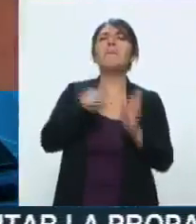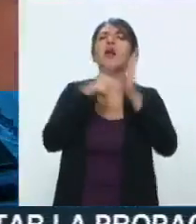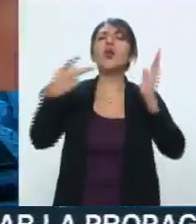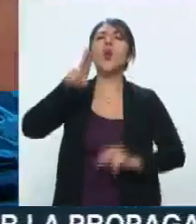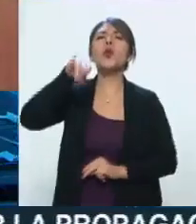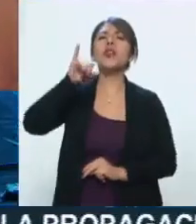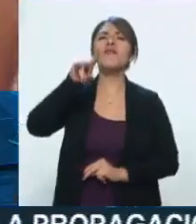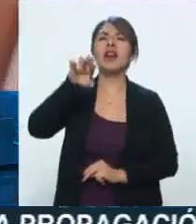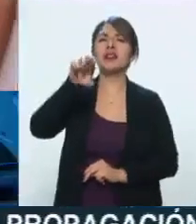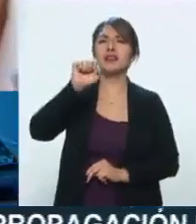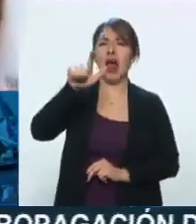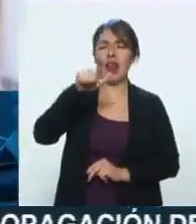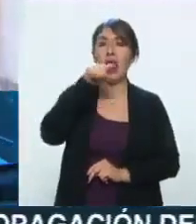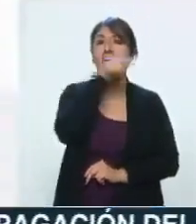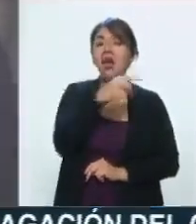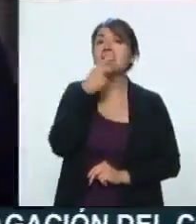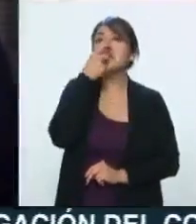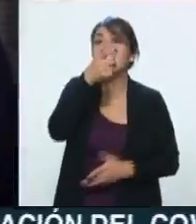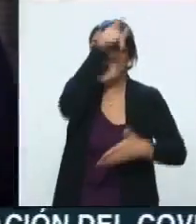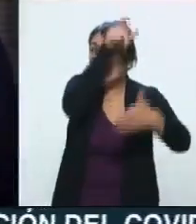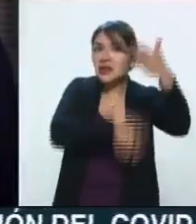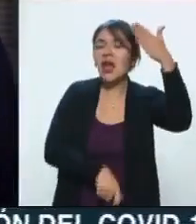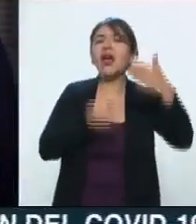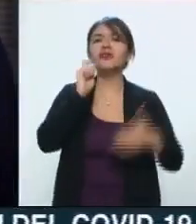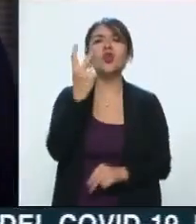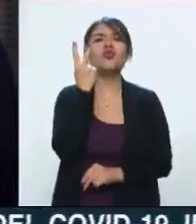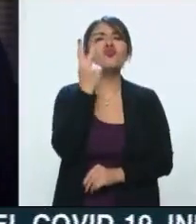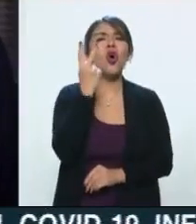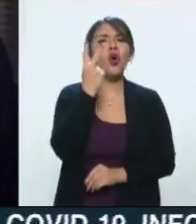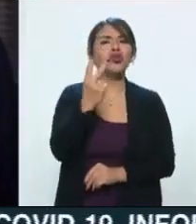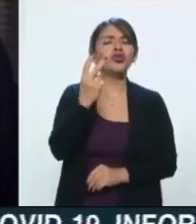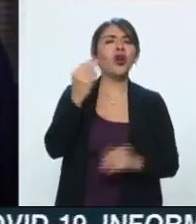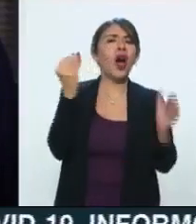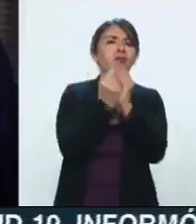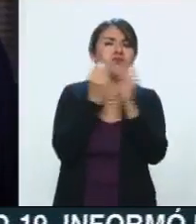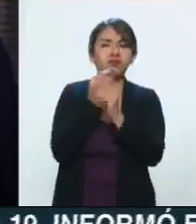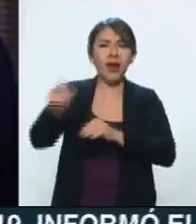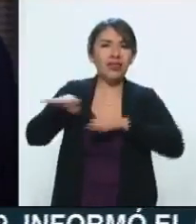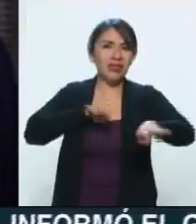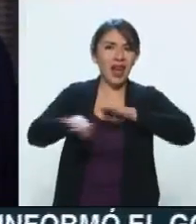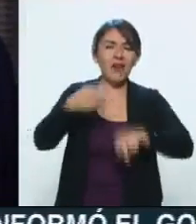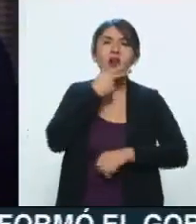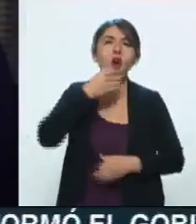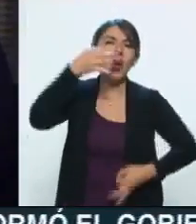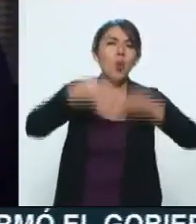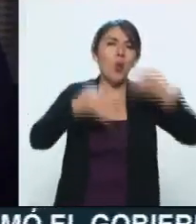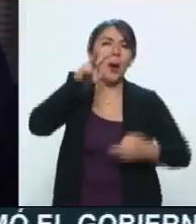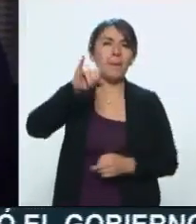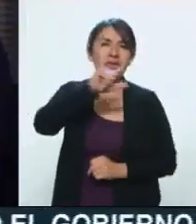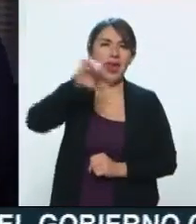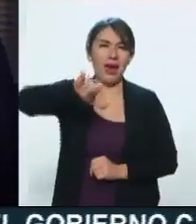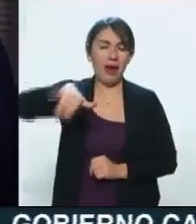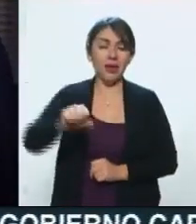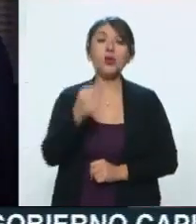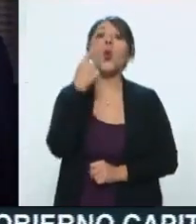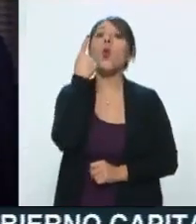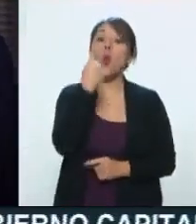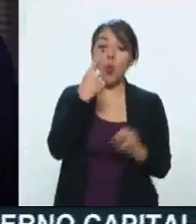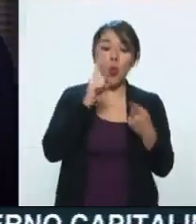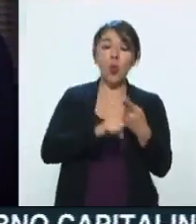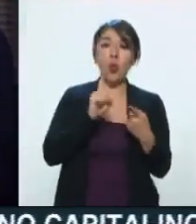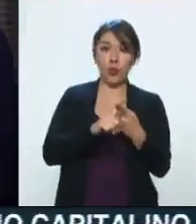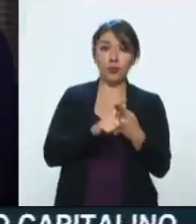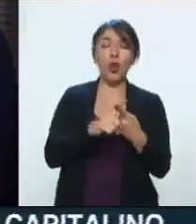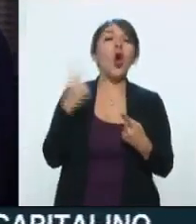Universal, en donde hace alusión a 2 de los casos que llevaba el juez Villegas Ortiz.